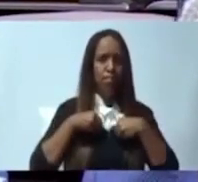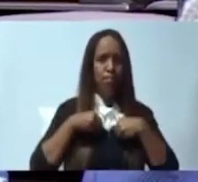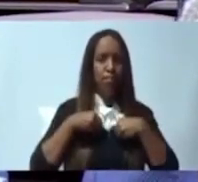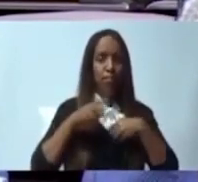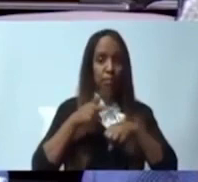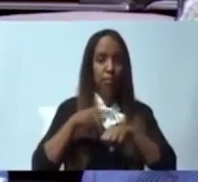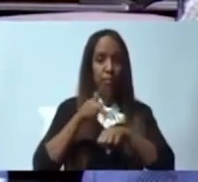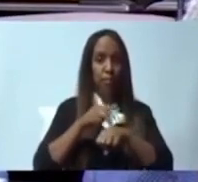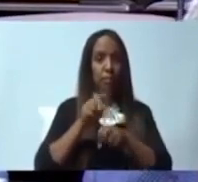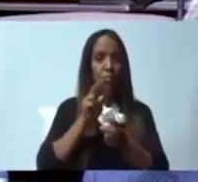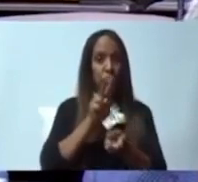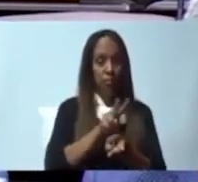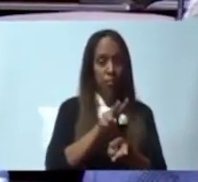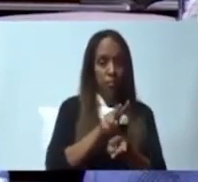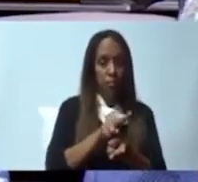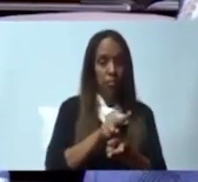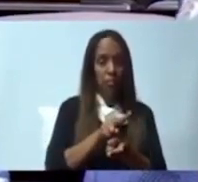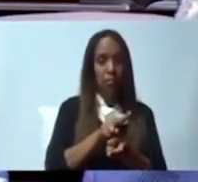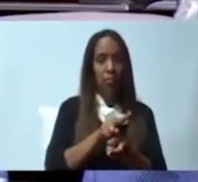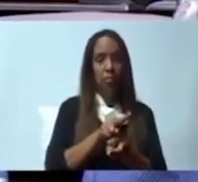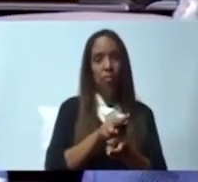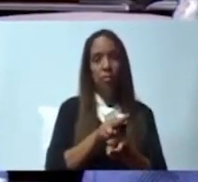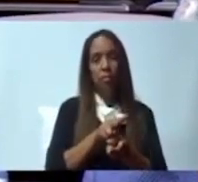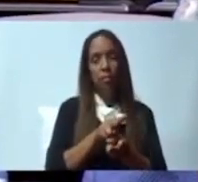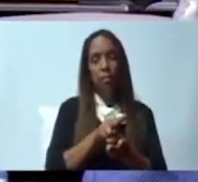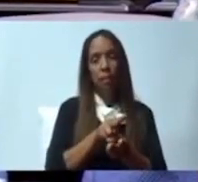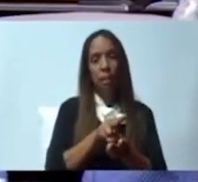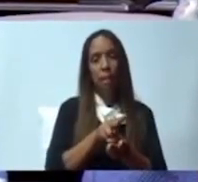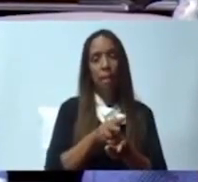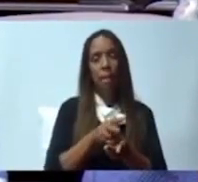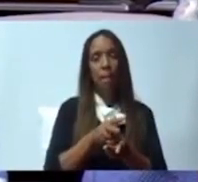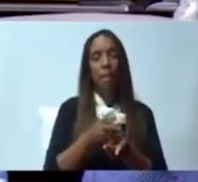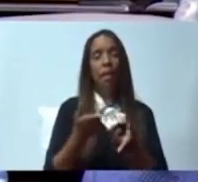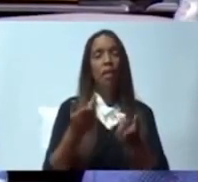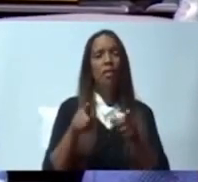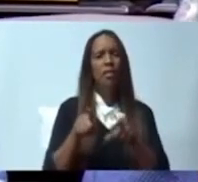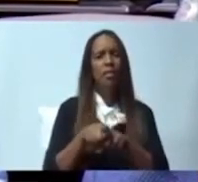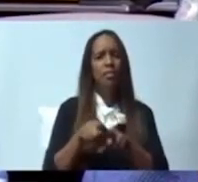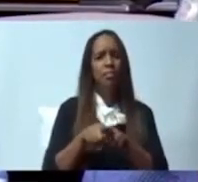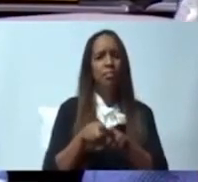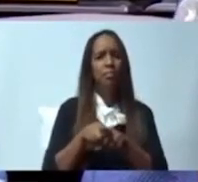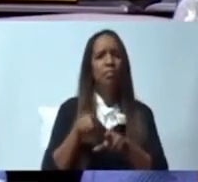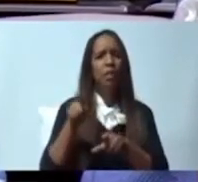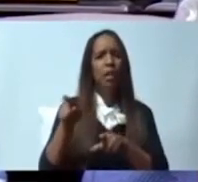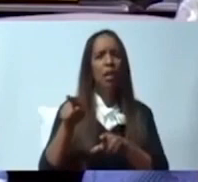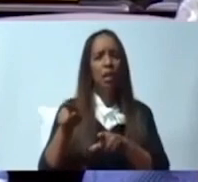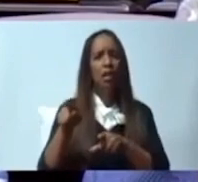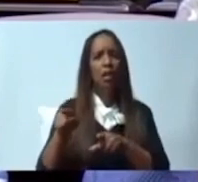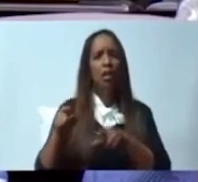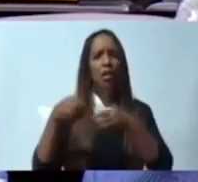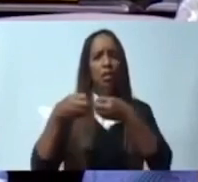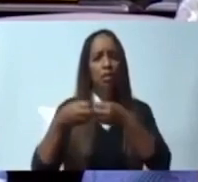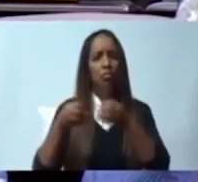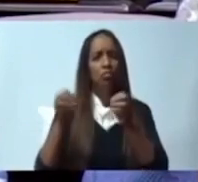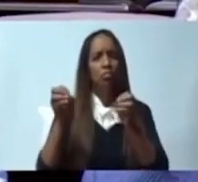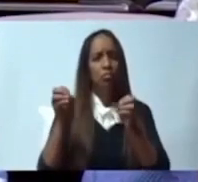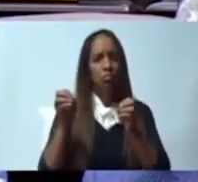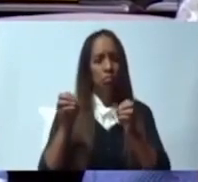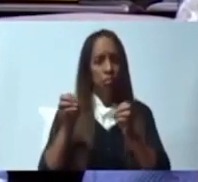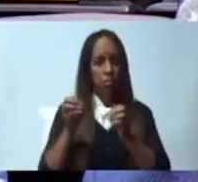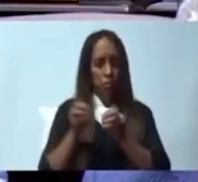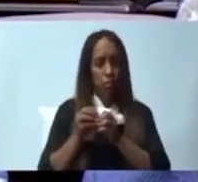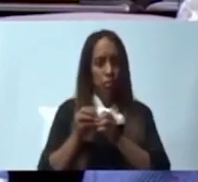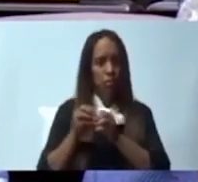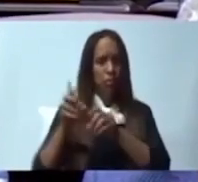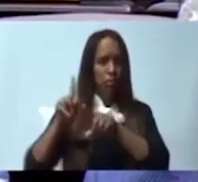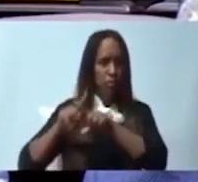Su partido le sacó la alfombra. La soltó en banda. El PRM la soltó en